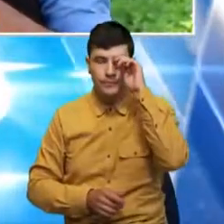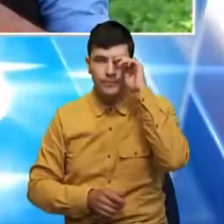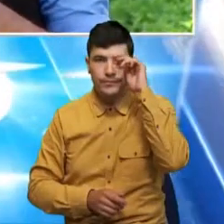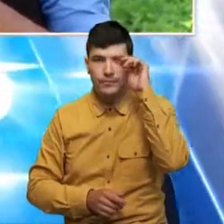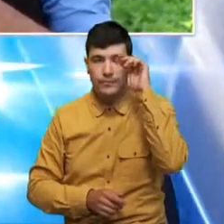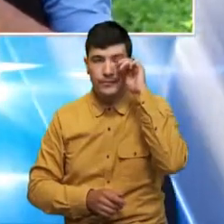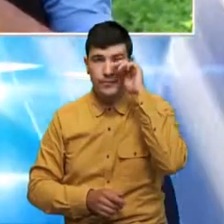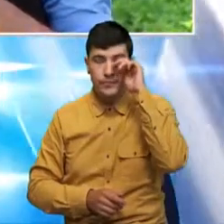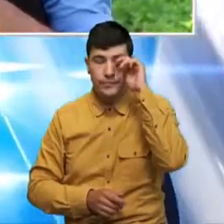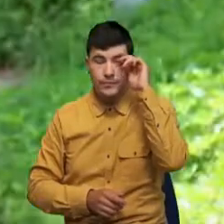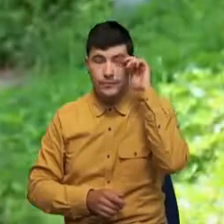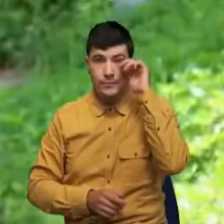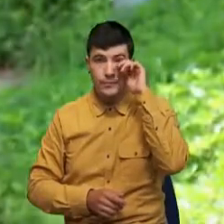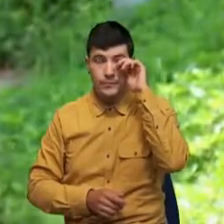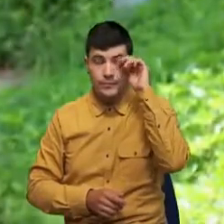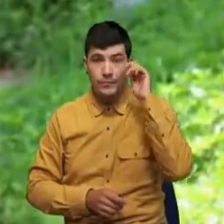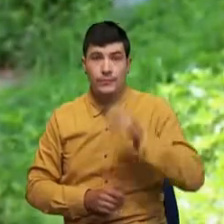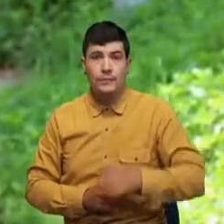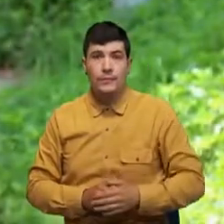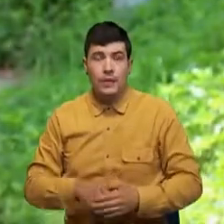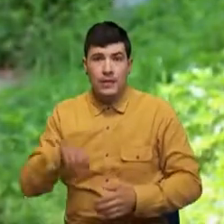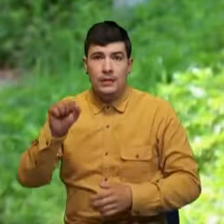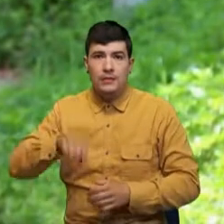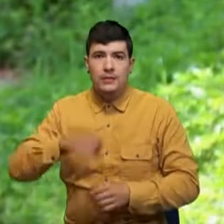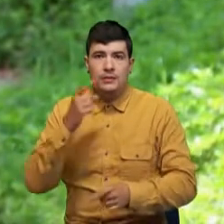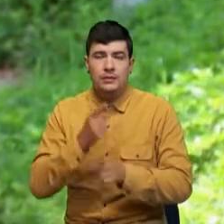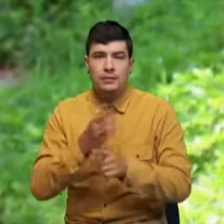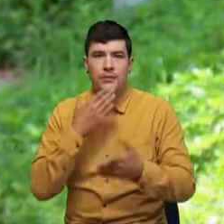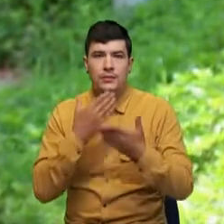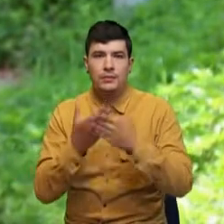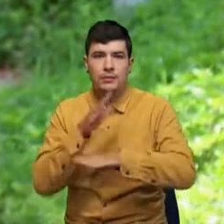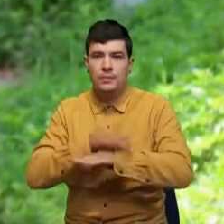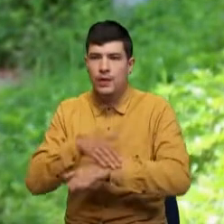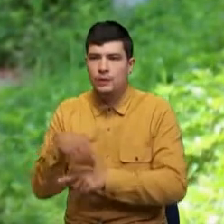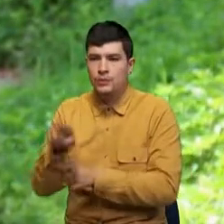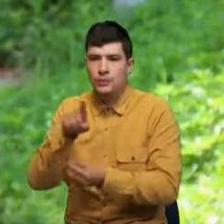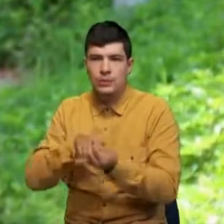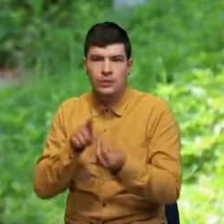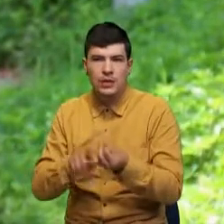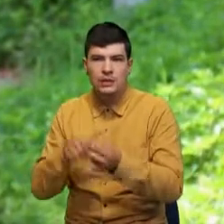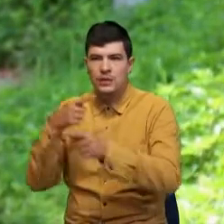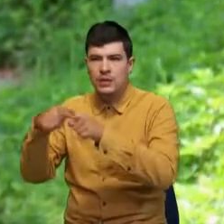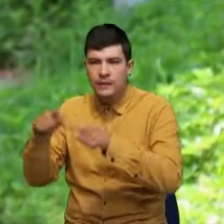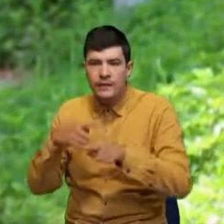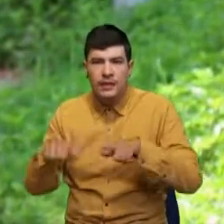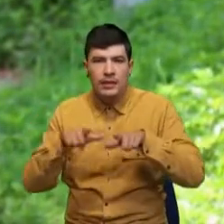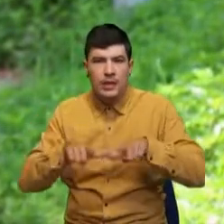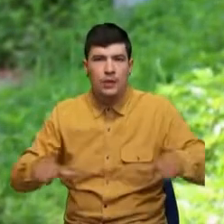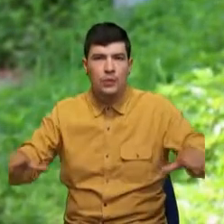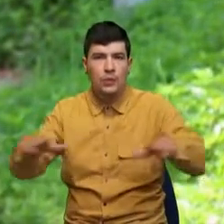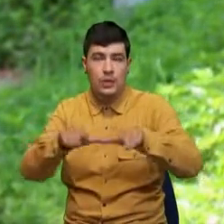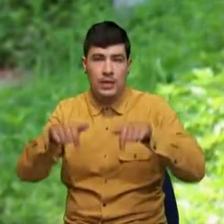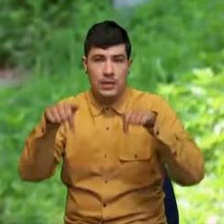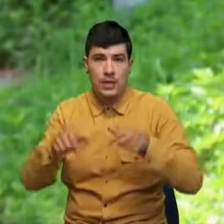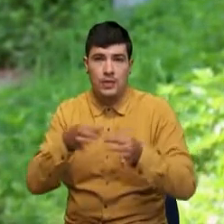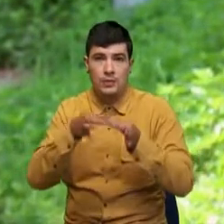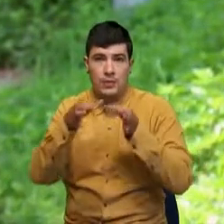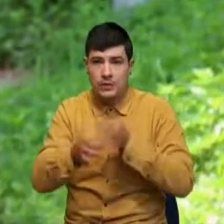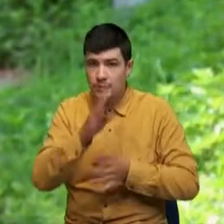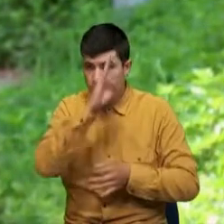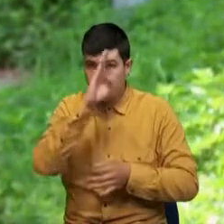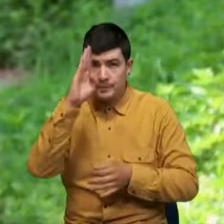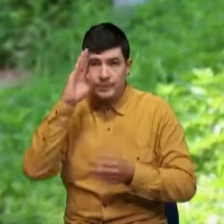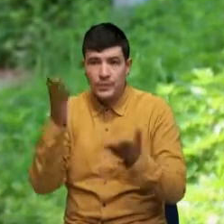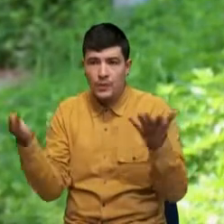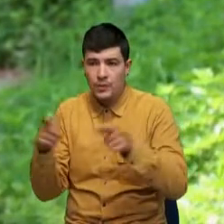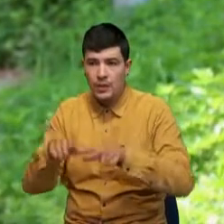Así es, compañeros y televidentes de Oriente Noticias, muy buenas tardes. Pues estos casos se han presentado en diferentes sectores del municipio de San Gil,